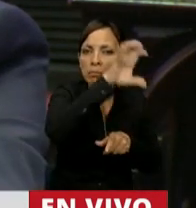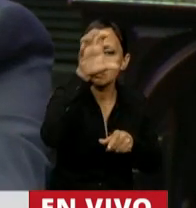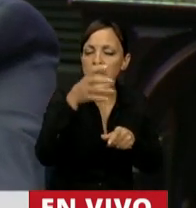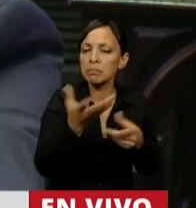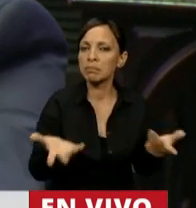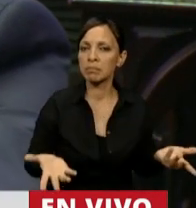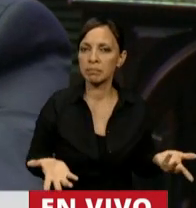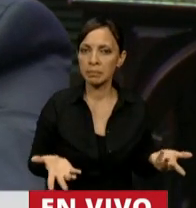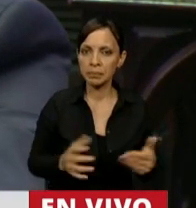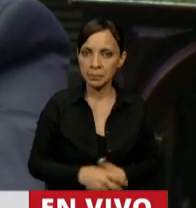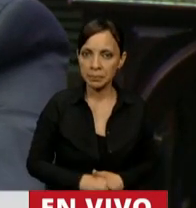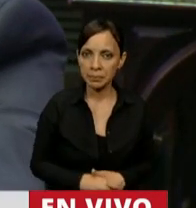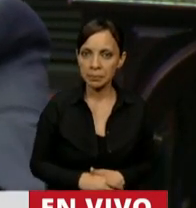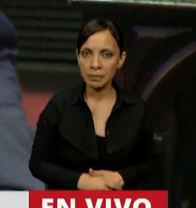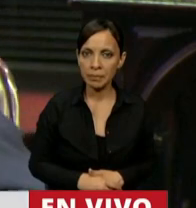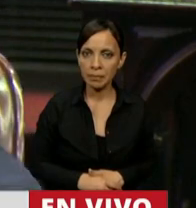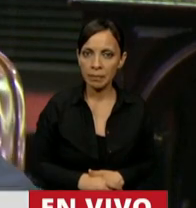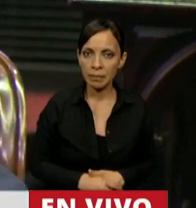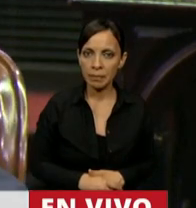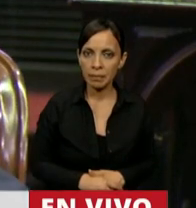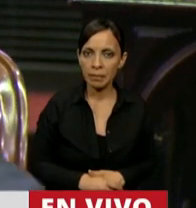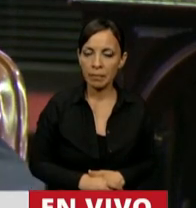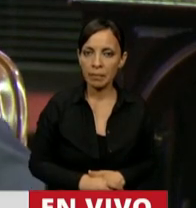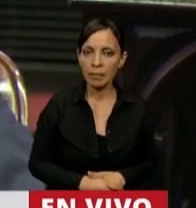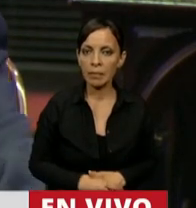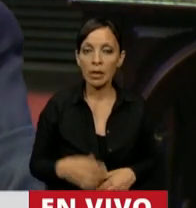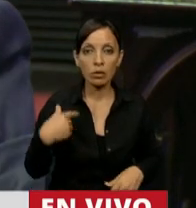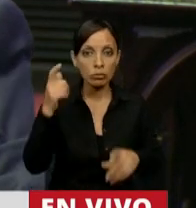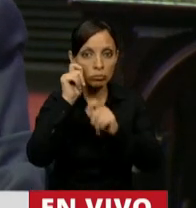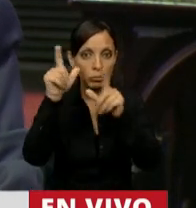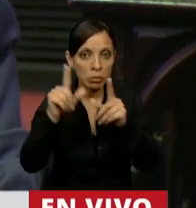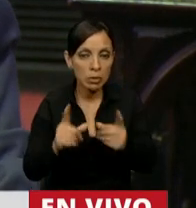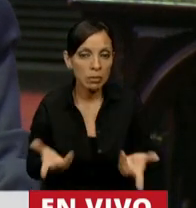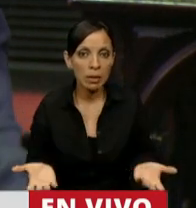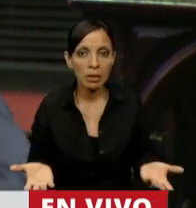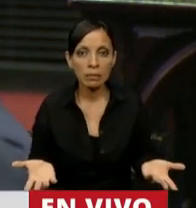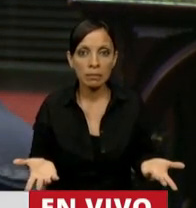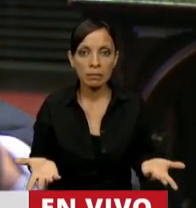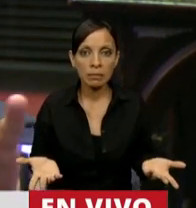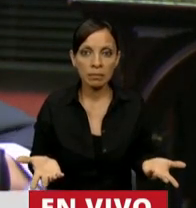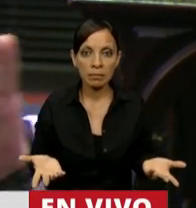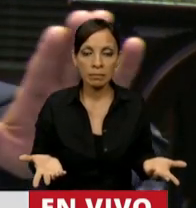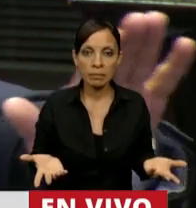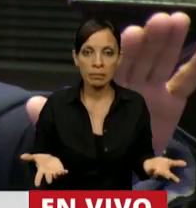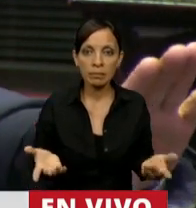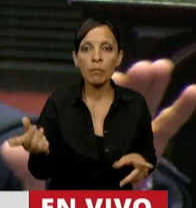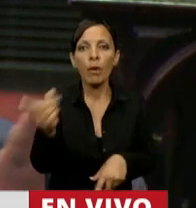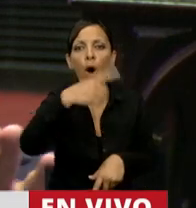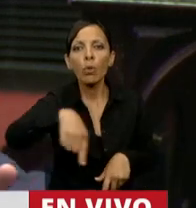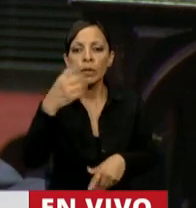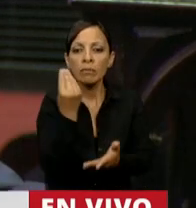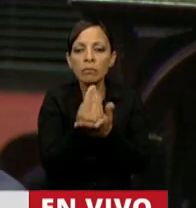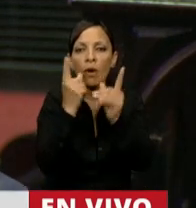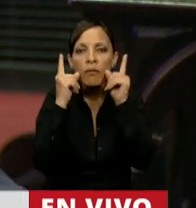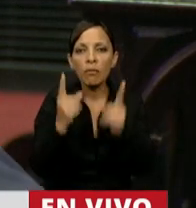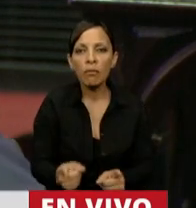de nuestras provincias. Y la verdad que, ¿sabe qué? No me sorprende. No me sorprende porque ustedes gobernaron 12 años